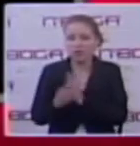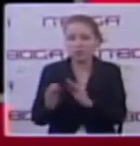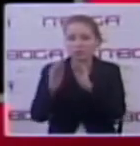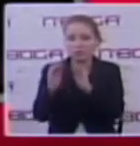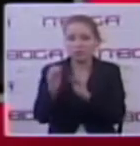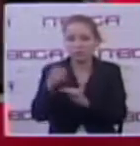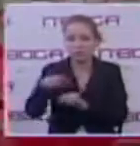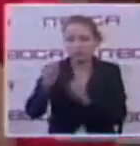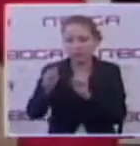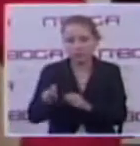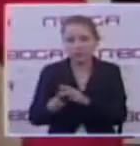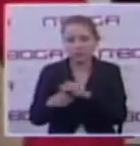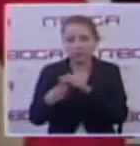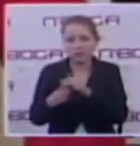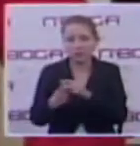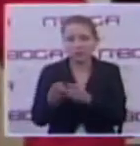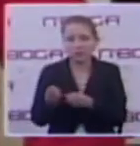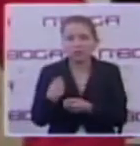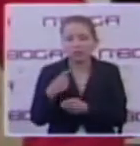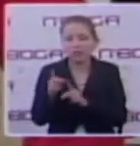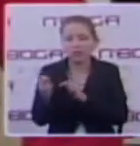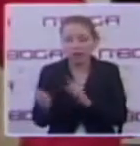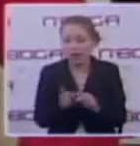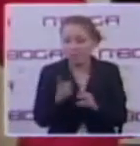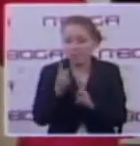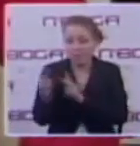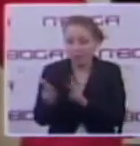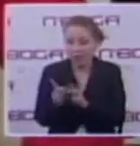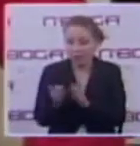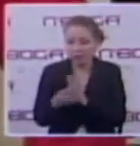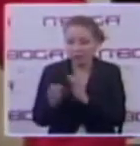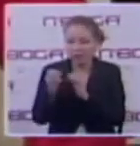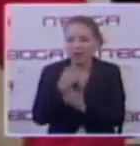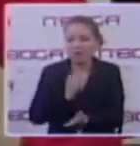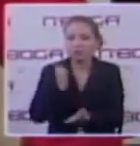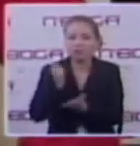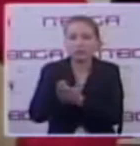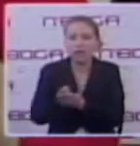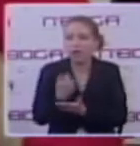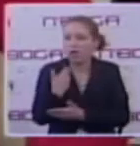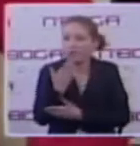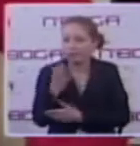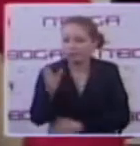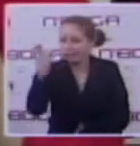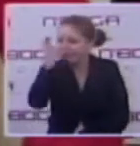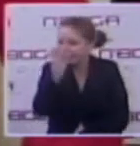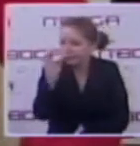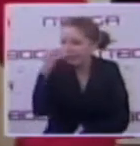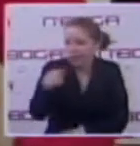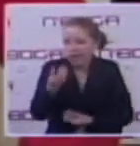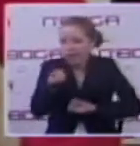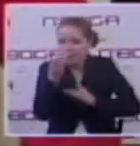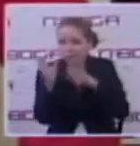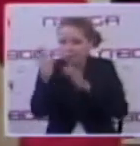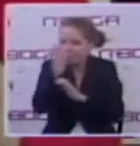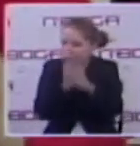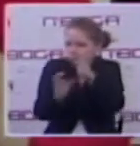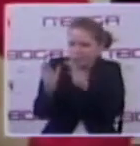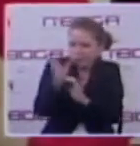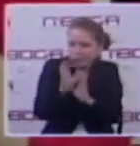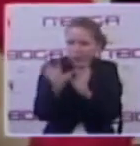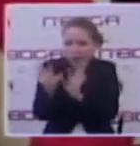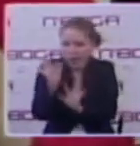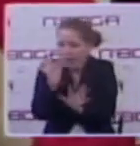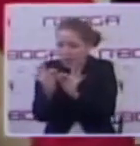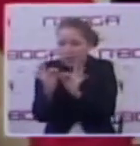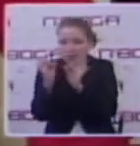permita a los emprendedores hacer formalmente un plan de negocios que sea financiado. Entonces, empecé a buscar la información y me di cuenta